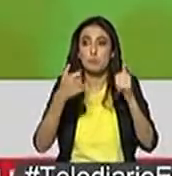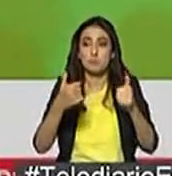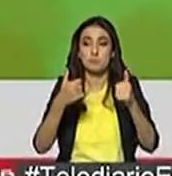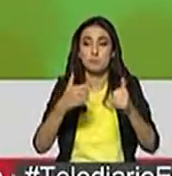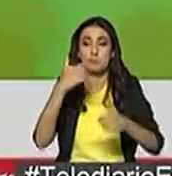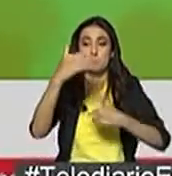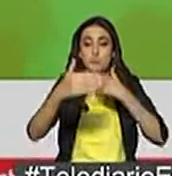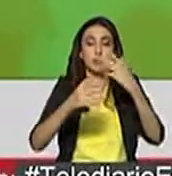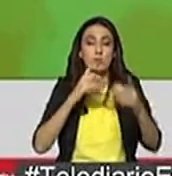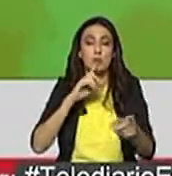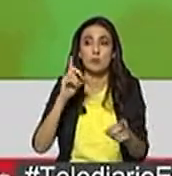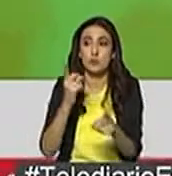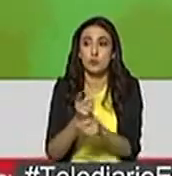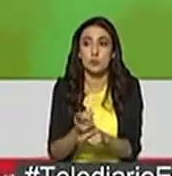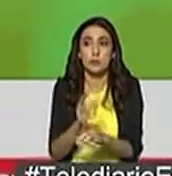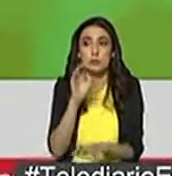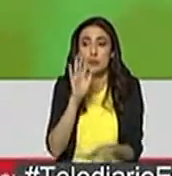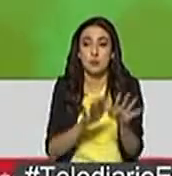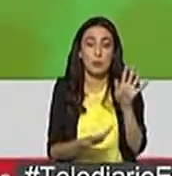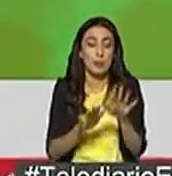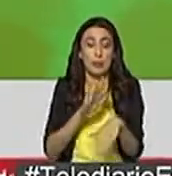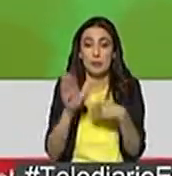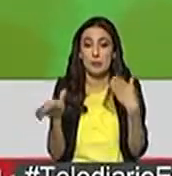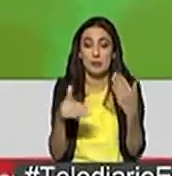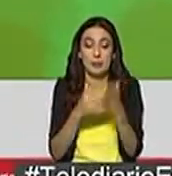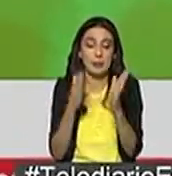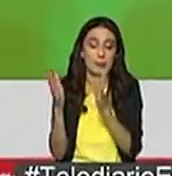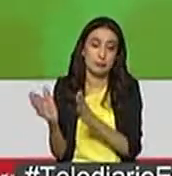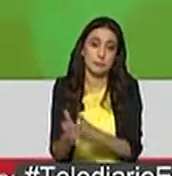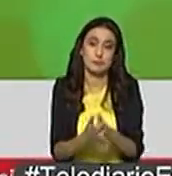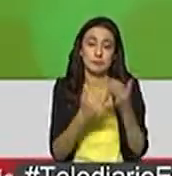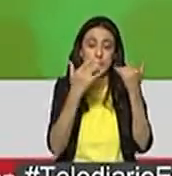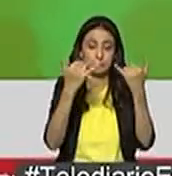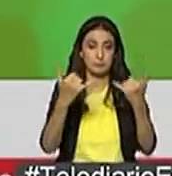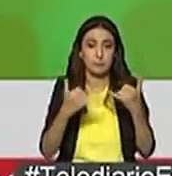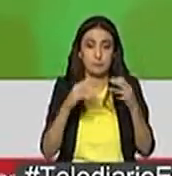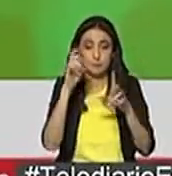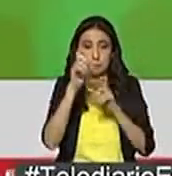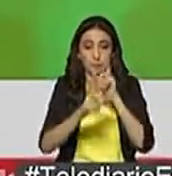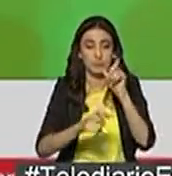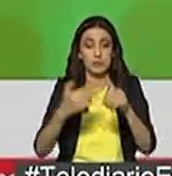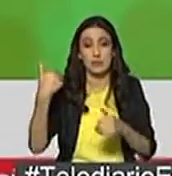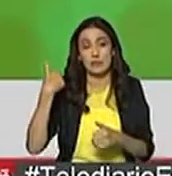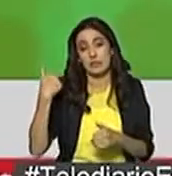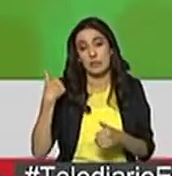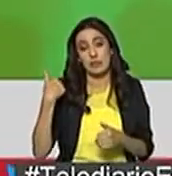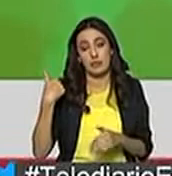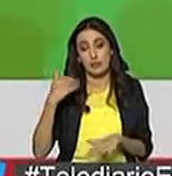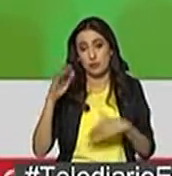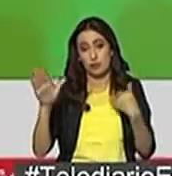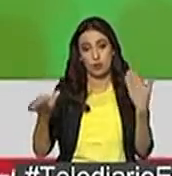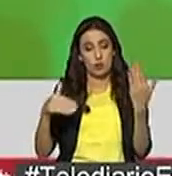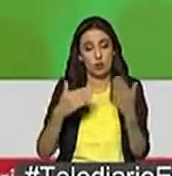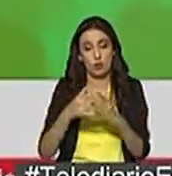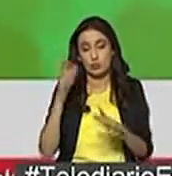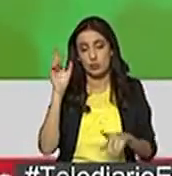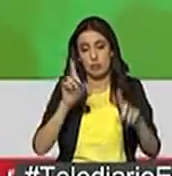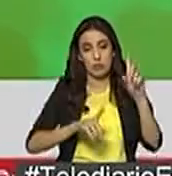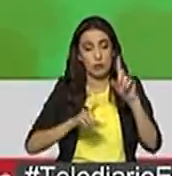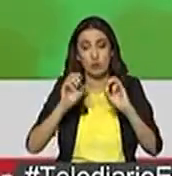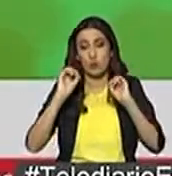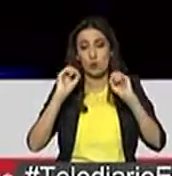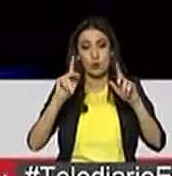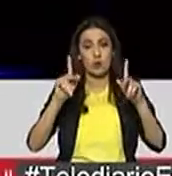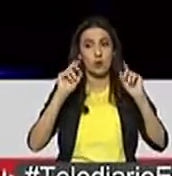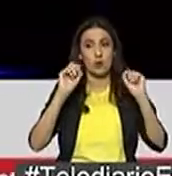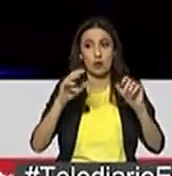de una realidad que todos los seres humanos podemos tener en una o en varias oportunidades de nuestra